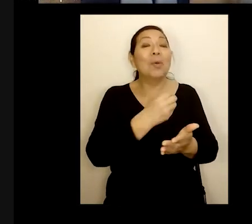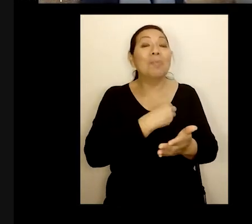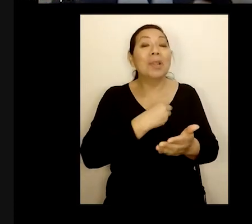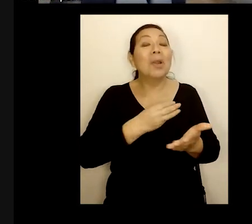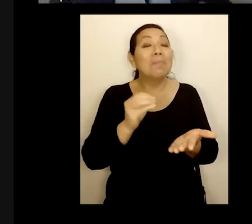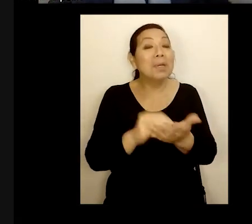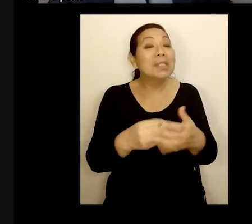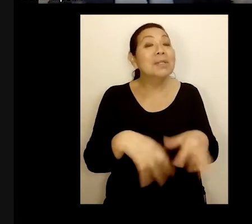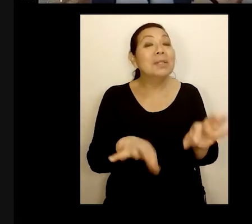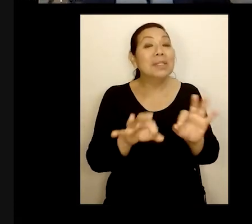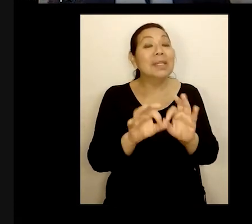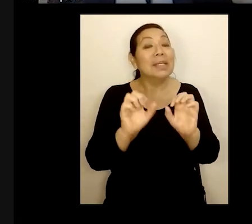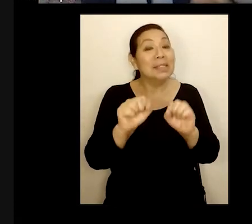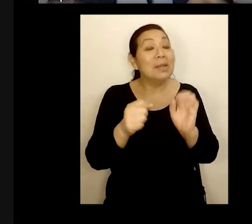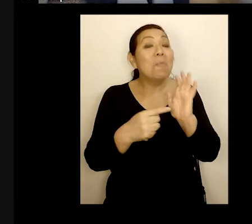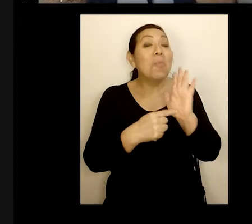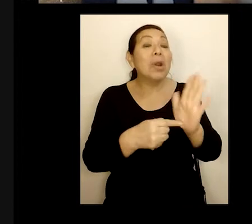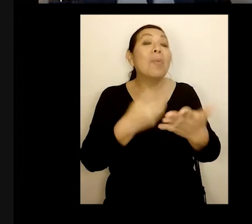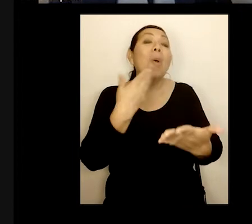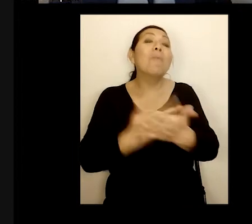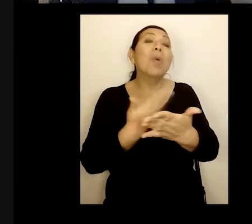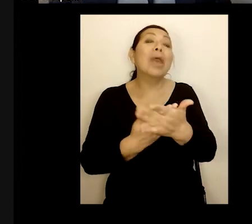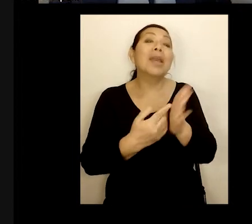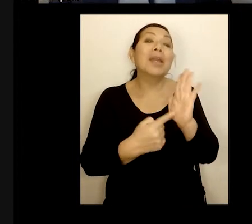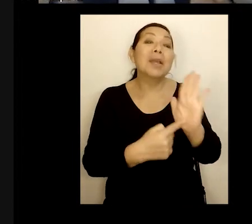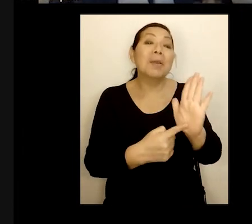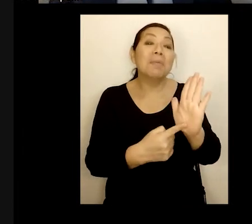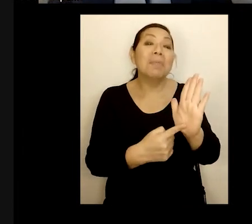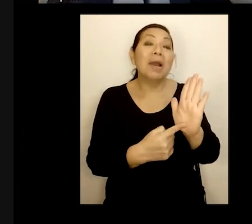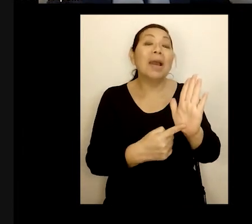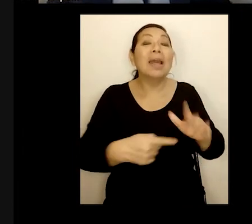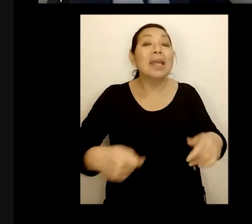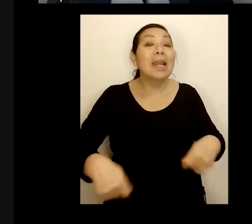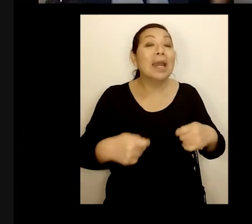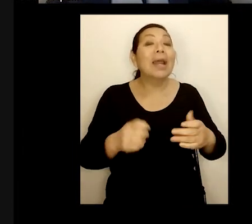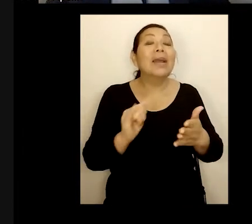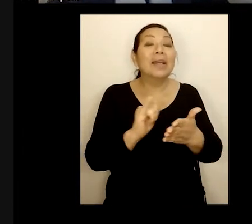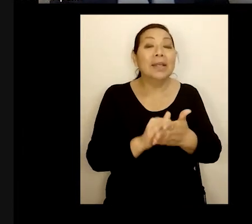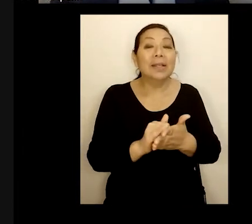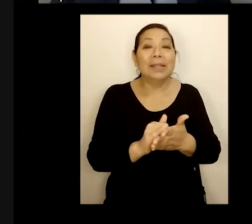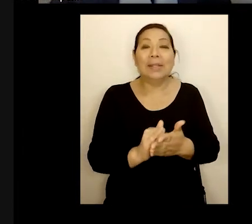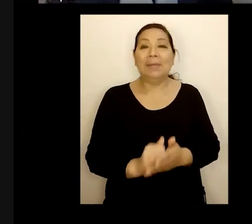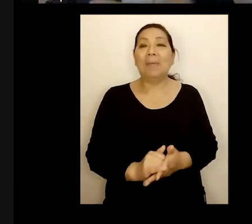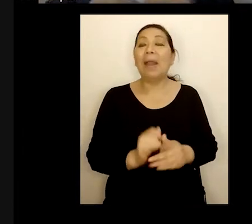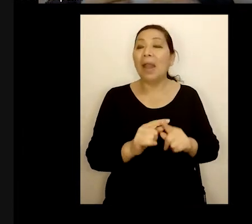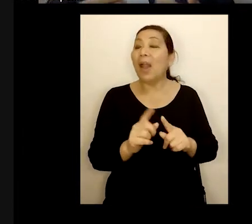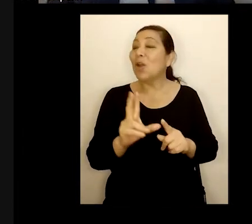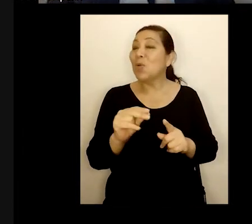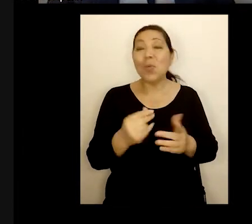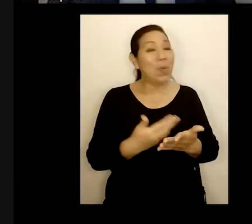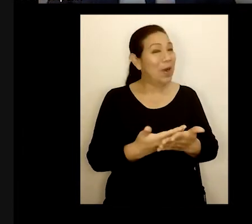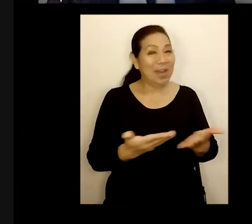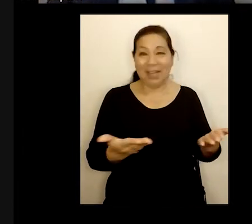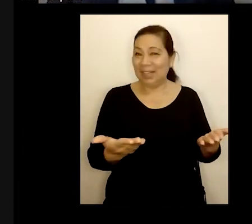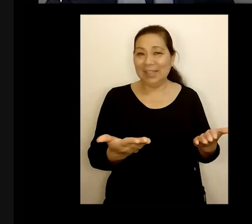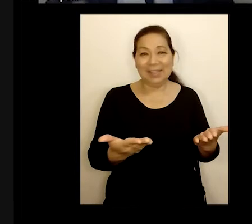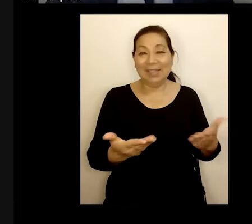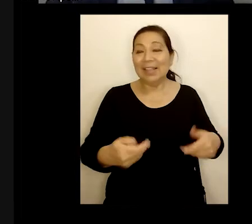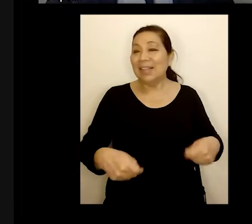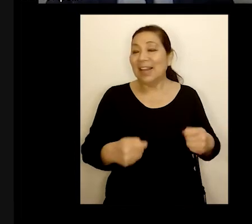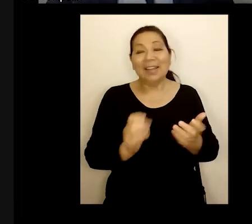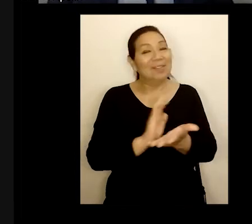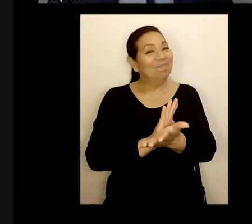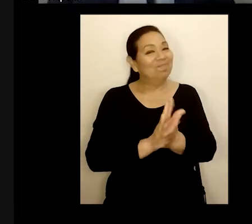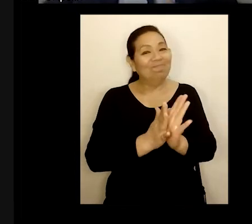lo relevante era que exhiban esos comprobantes, que corroboren el gasto que afirman lo que incurrió. Al no existir corroboración del